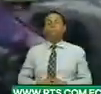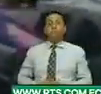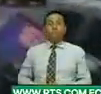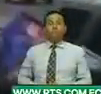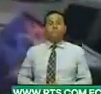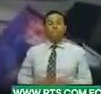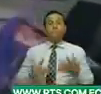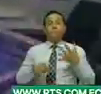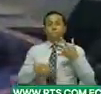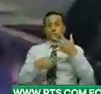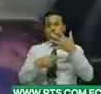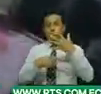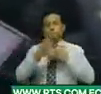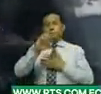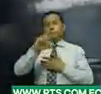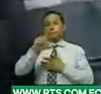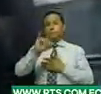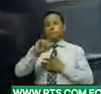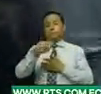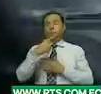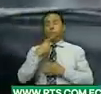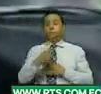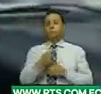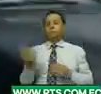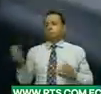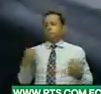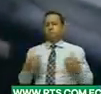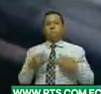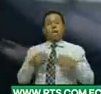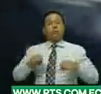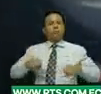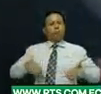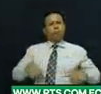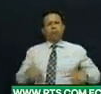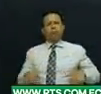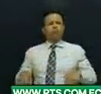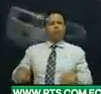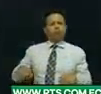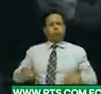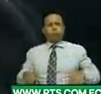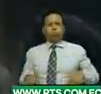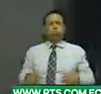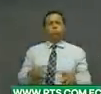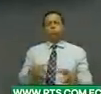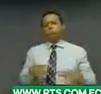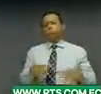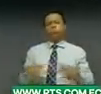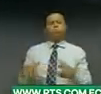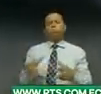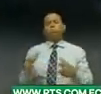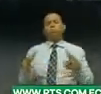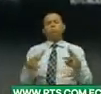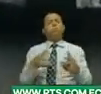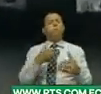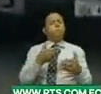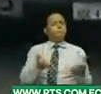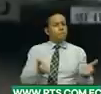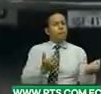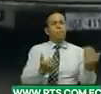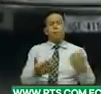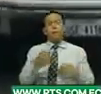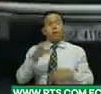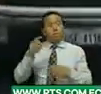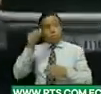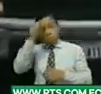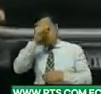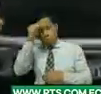Guillermo Celi, candidato de Suma, ejecutó una caravana motorizada en Guayaquil. Animó a los votantes a acudir a los recintos electorales este